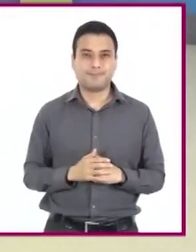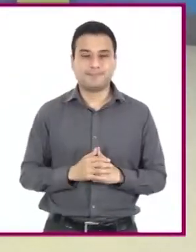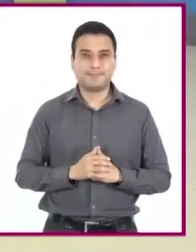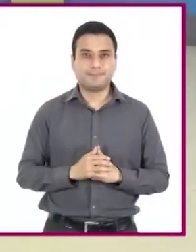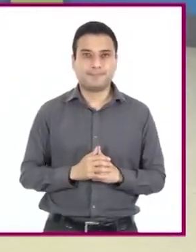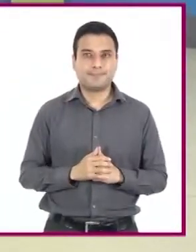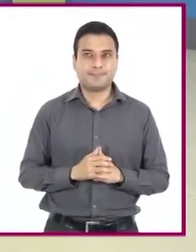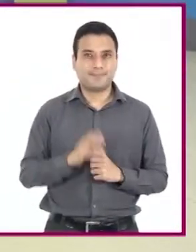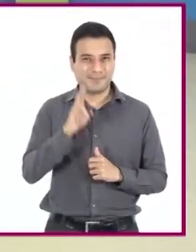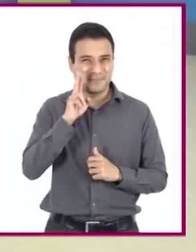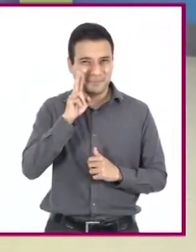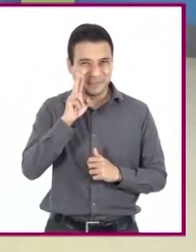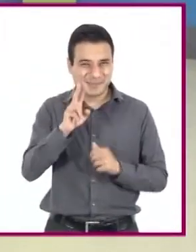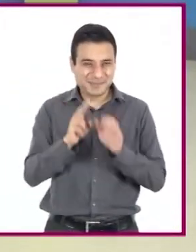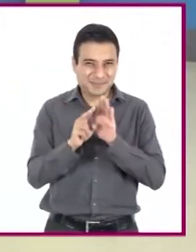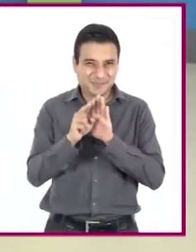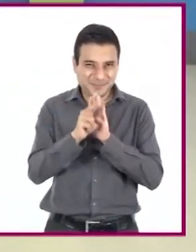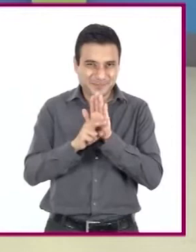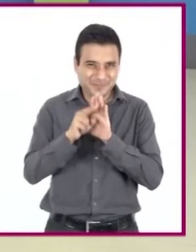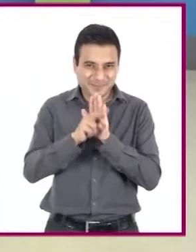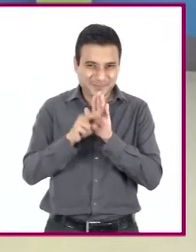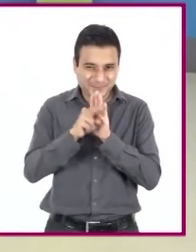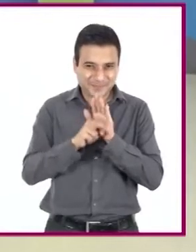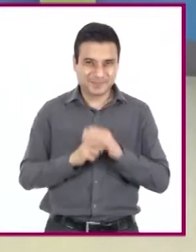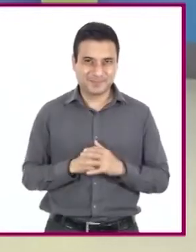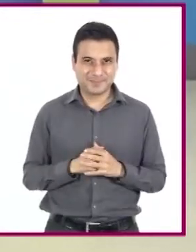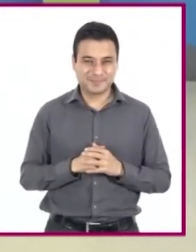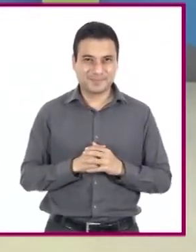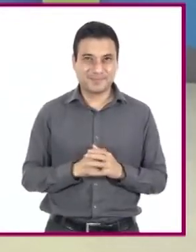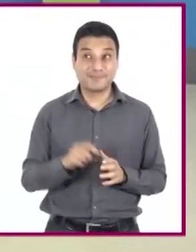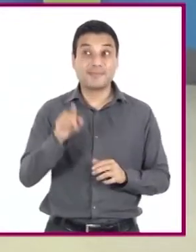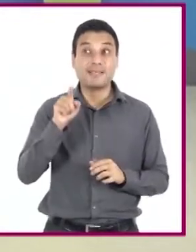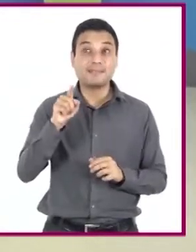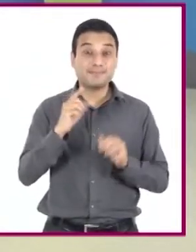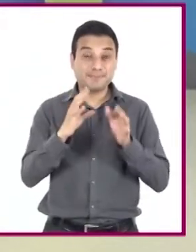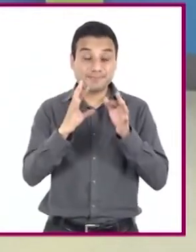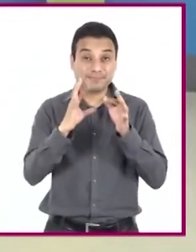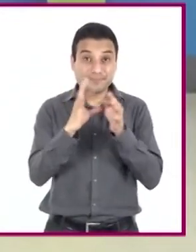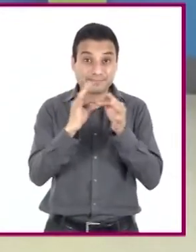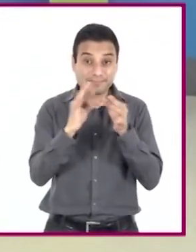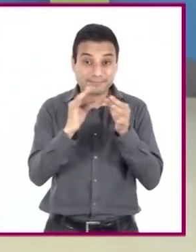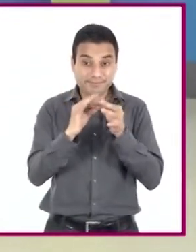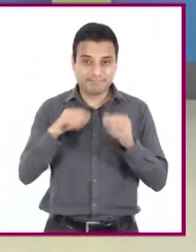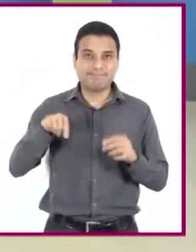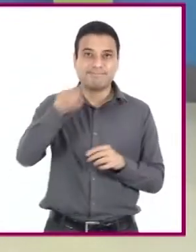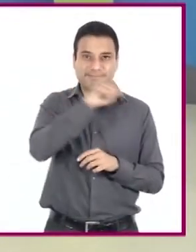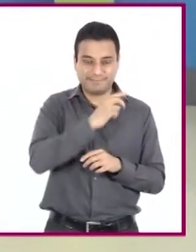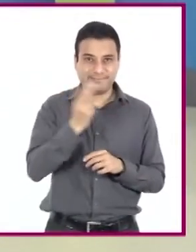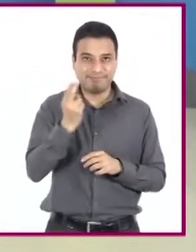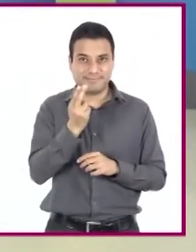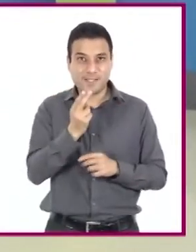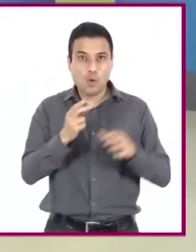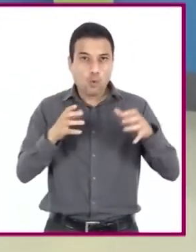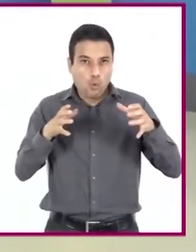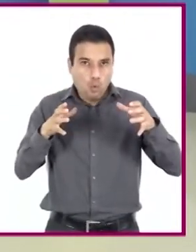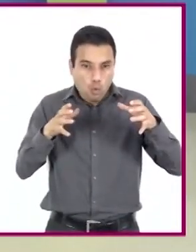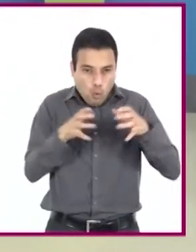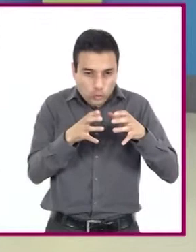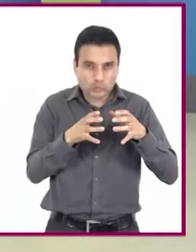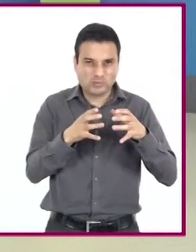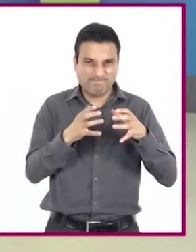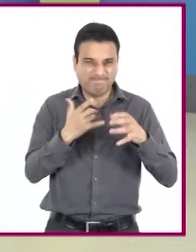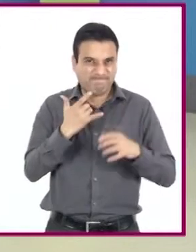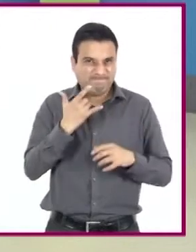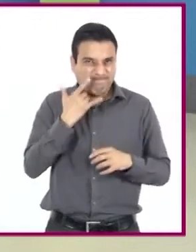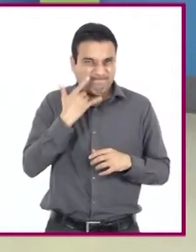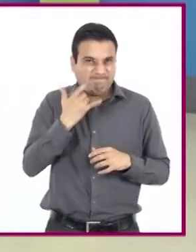Como pudimos ver y escuchar en el video, debemos colaborar para superar los retos que nos presenta la